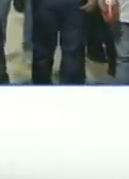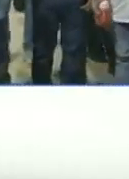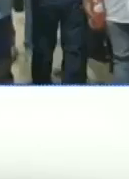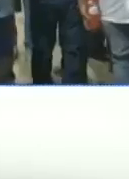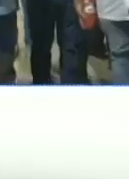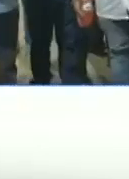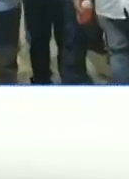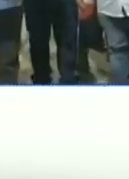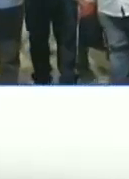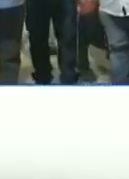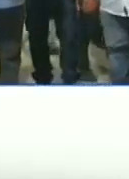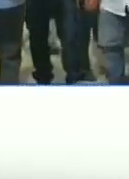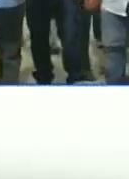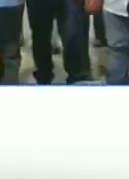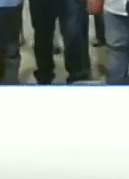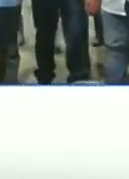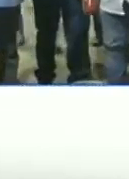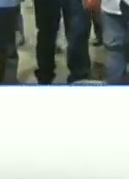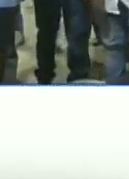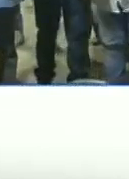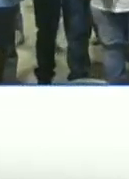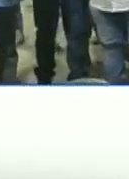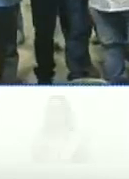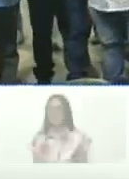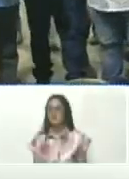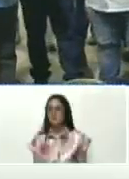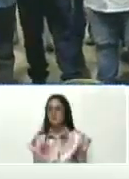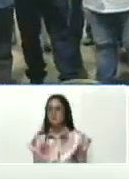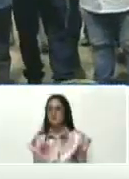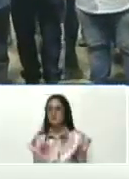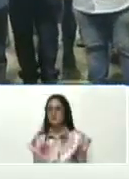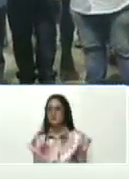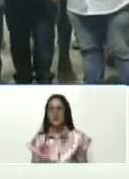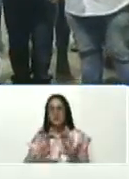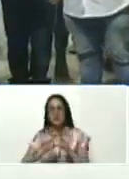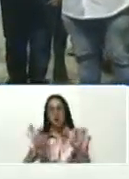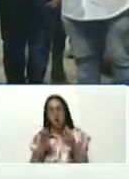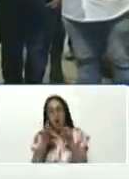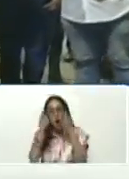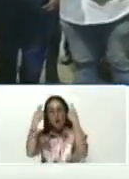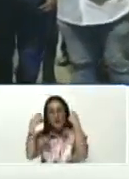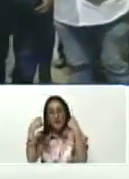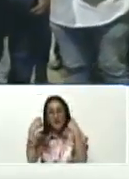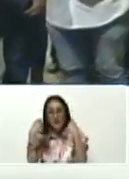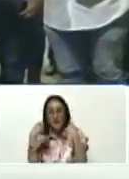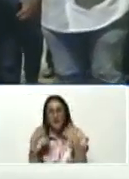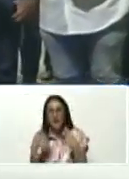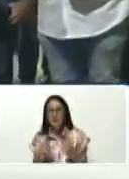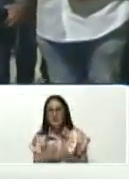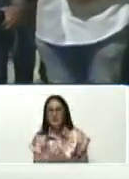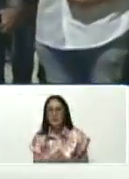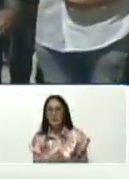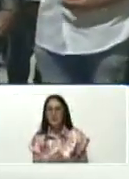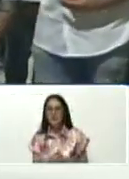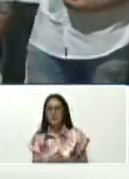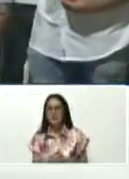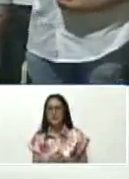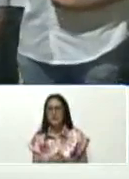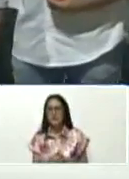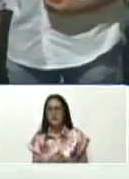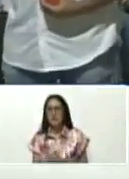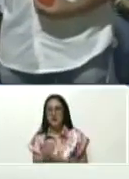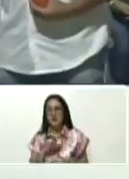le explique ahí al compañero presidente la mortadela de cordero y el avance en el sector ovino caprino